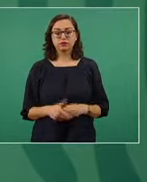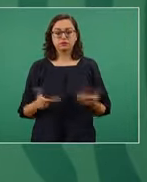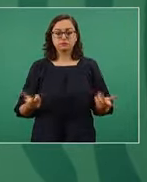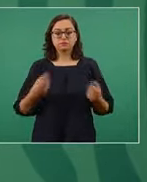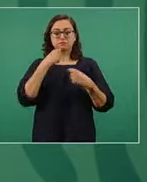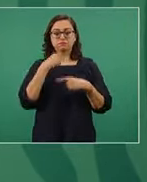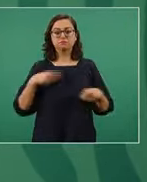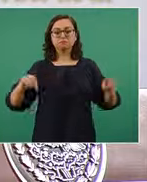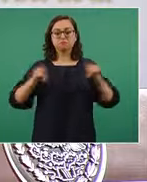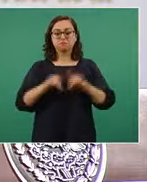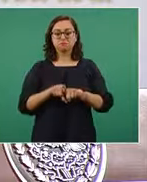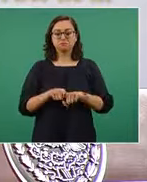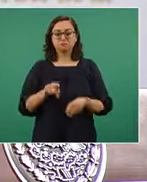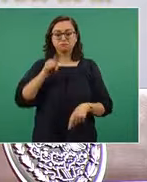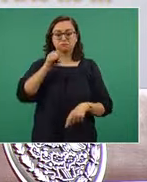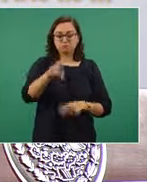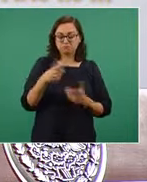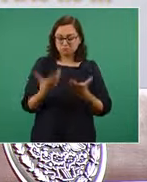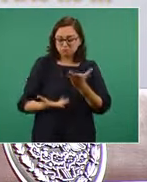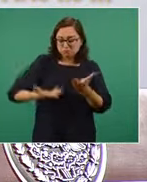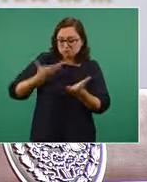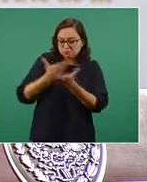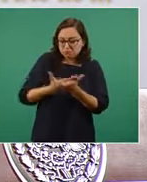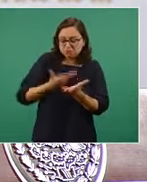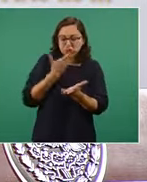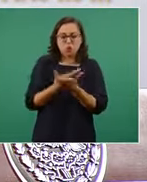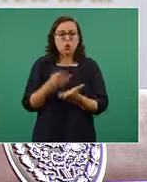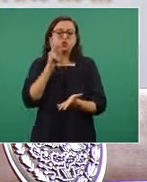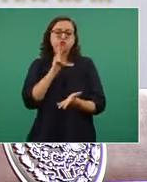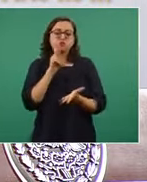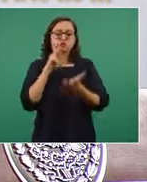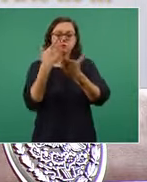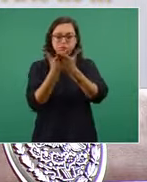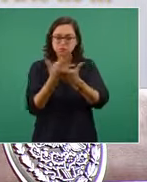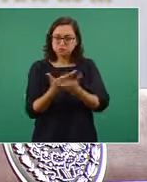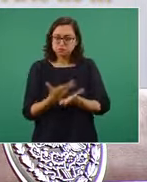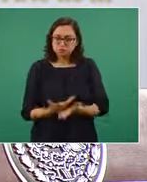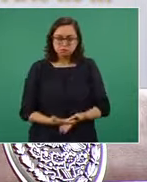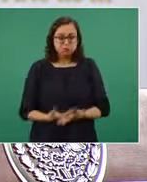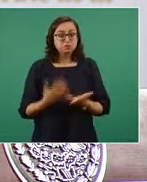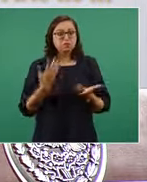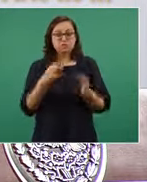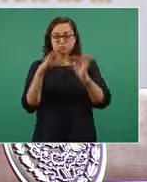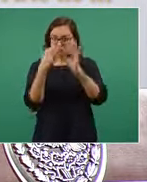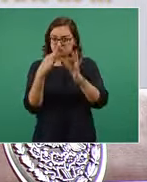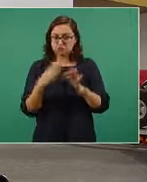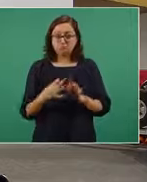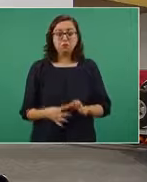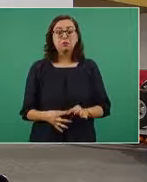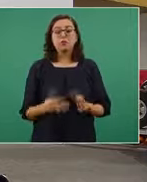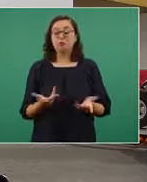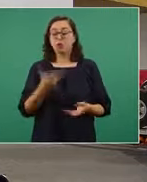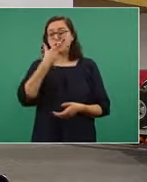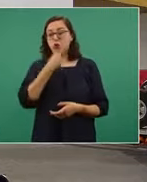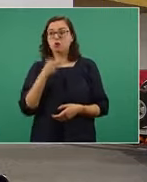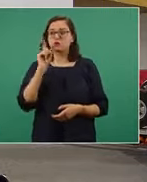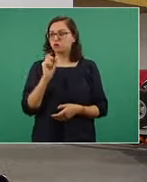argumentos estás defendiendo tu postura y la de muchos otros, mujeres y